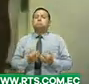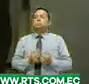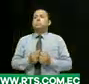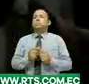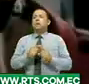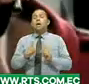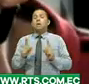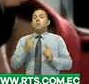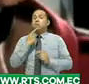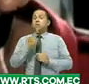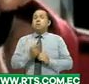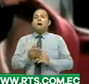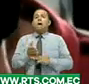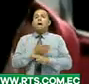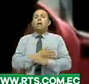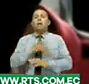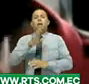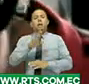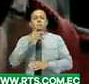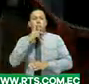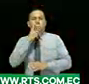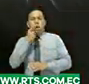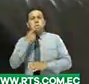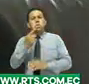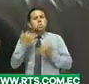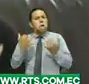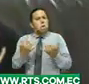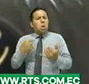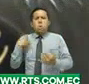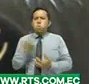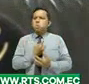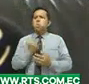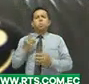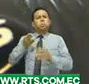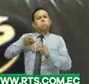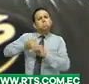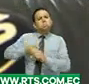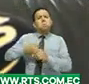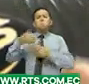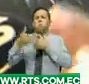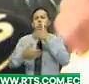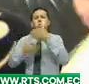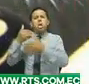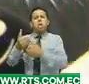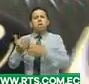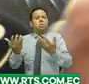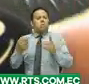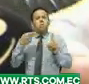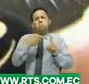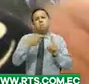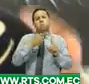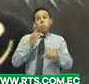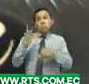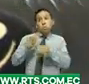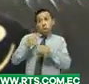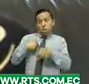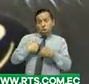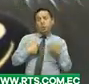padre señala que han seguido el debido proceso. Toda la vez que lo citaban, él iba, y así no lo citaban, él iba a leer